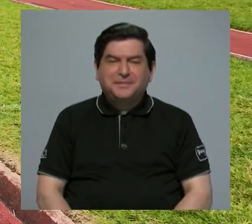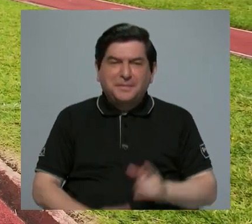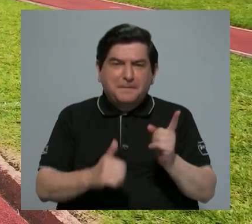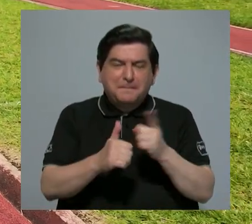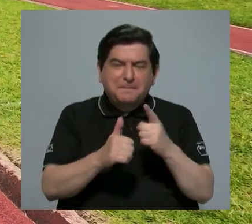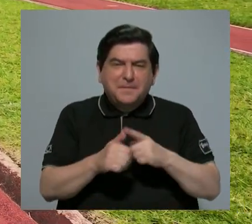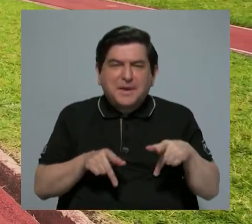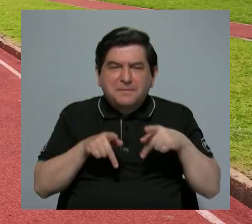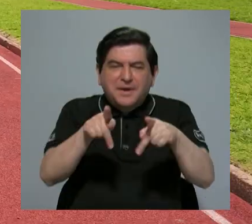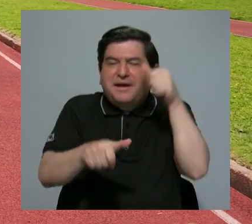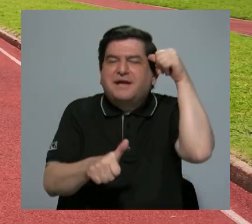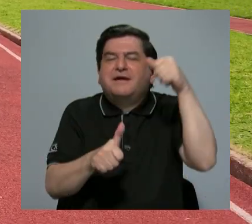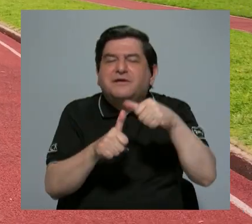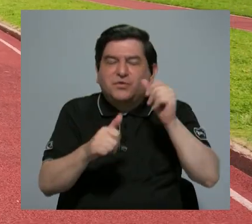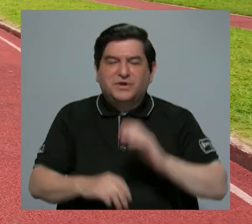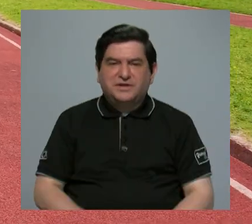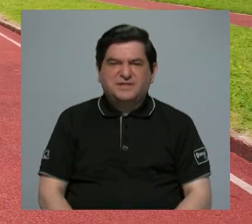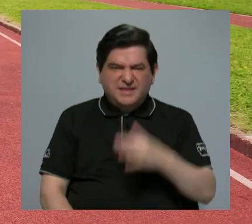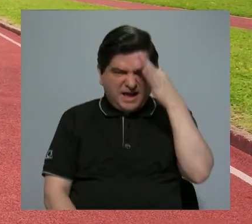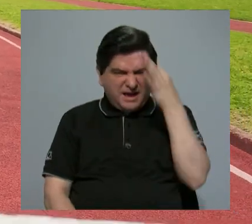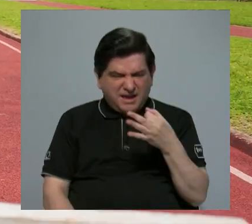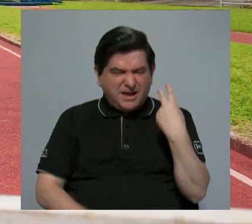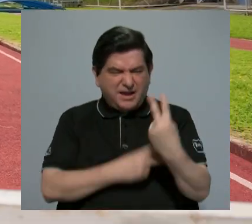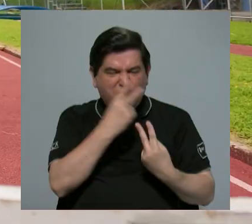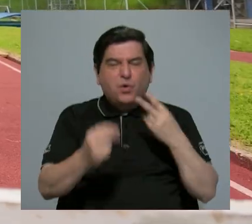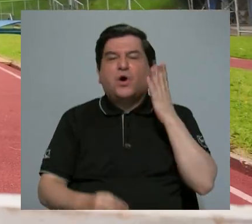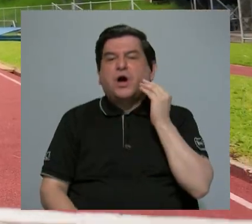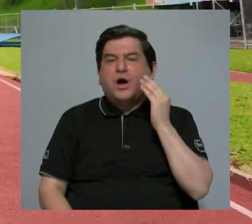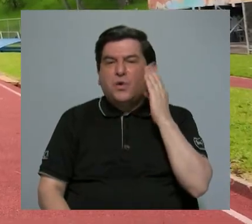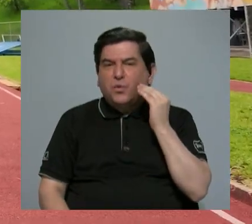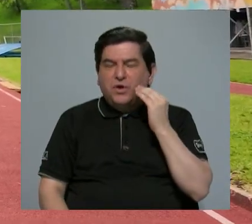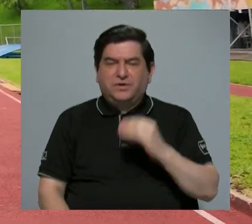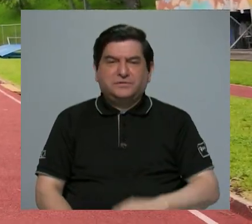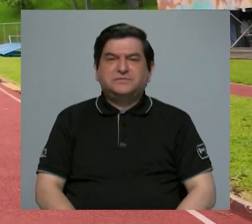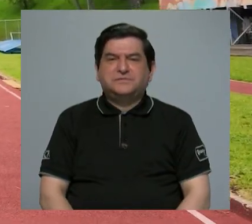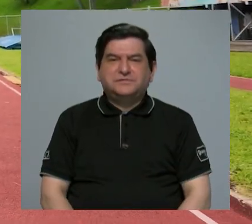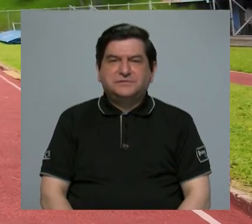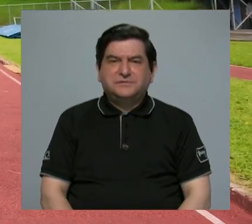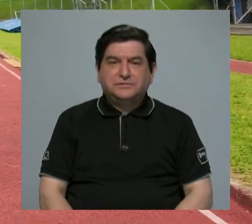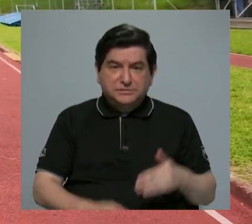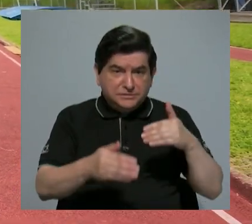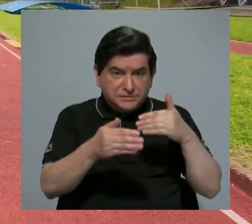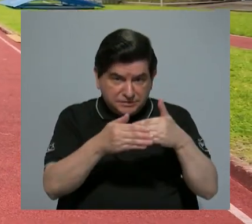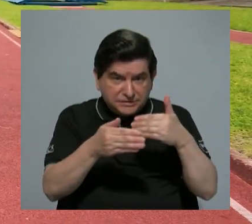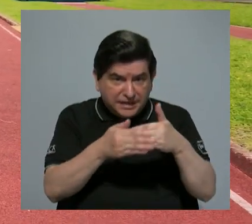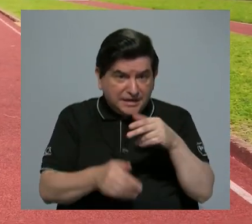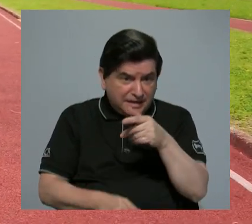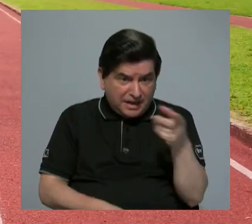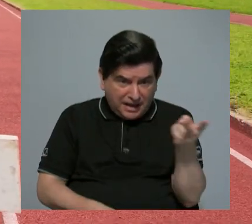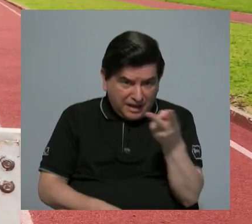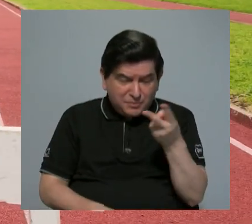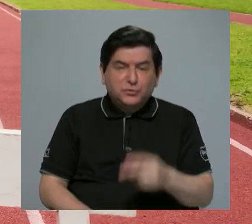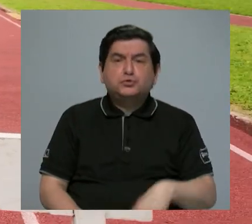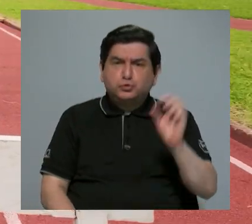fue el primer paseo que recuerda? Creo que fue a visitar a mis abuelos. ¿Es muy cercana con ellos?